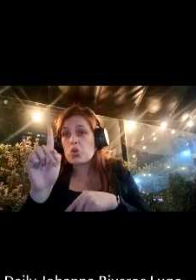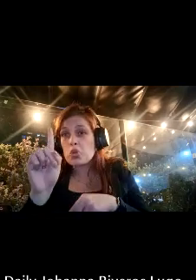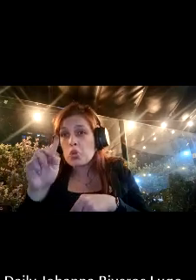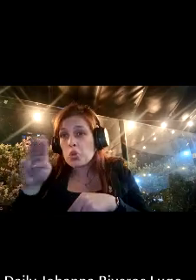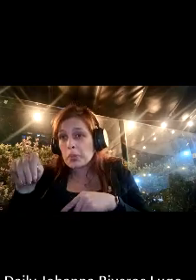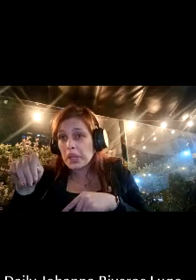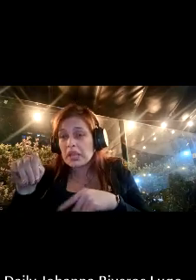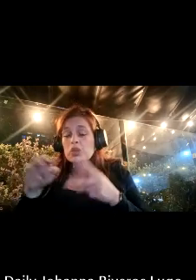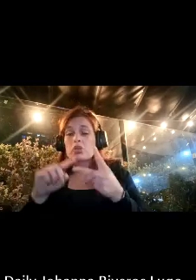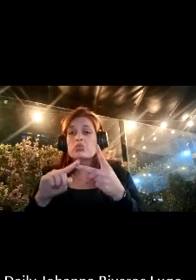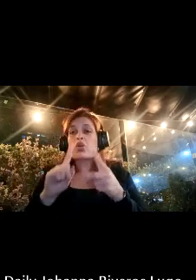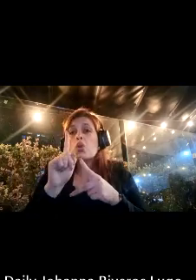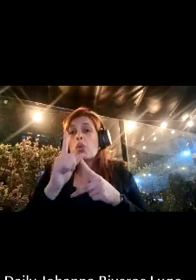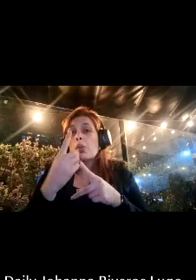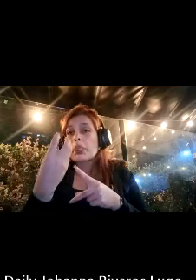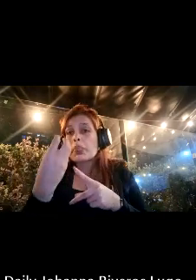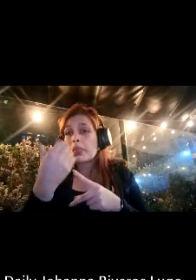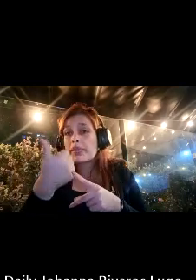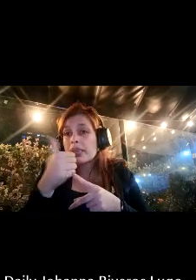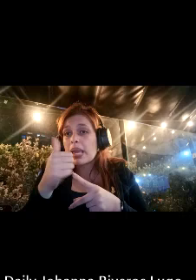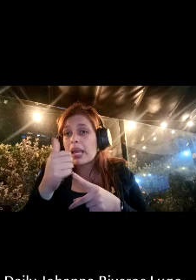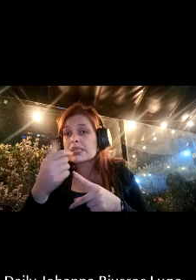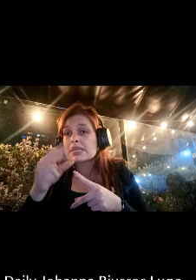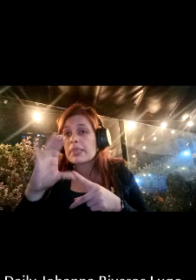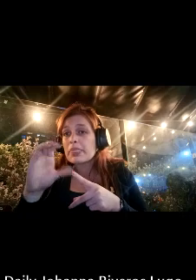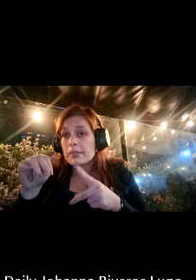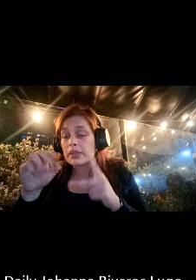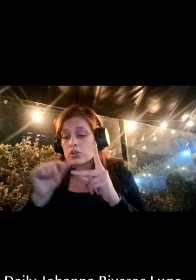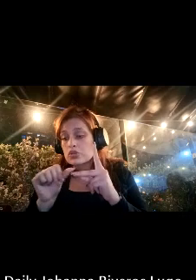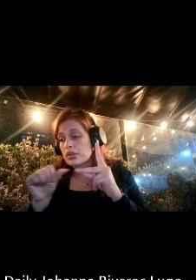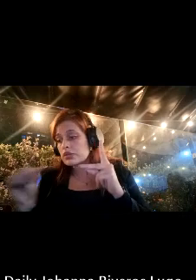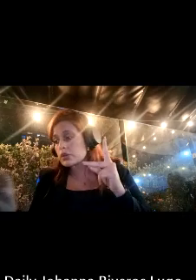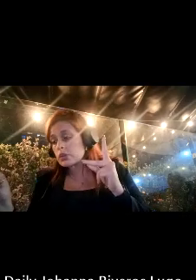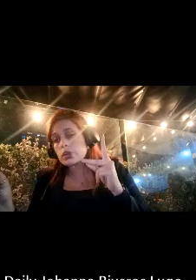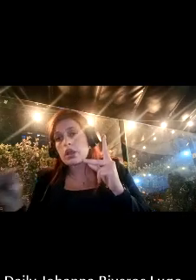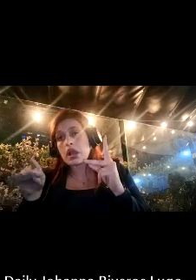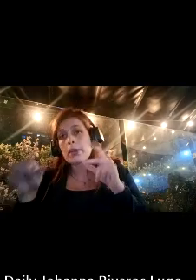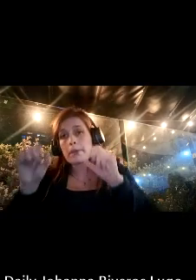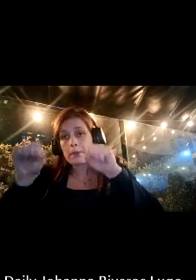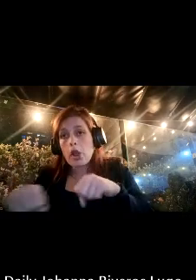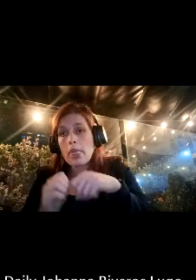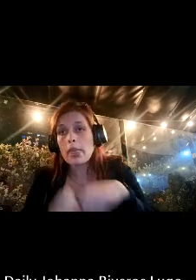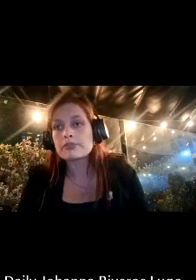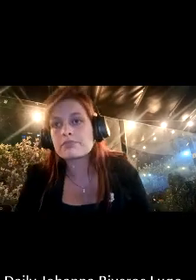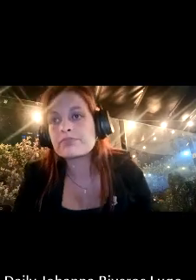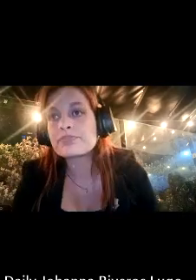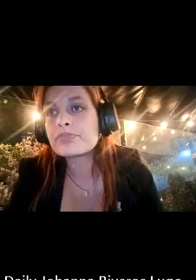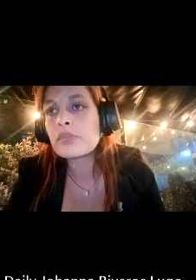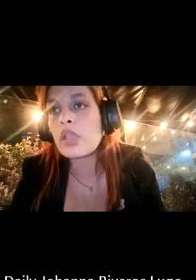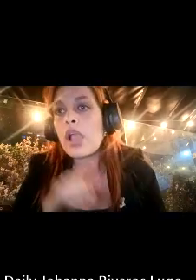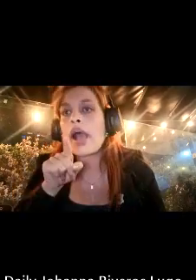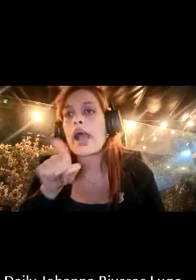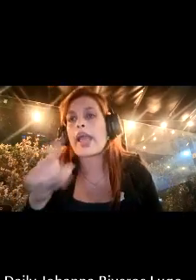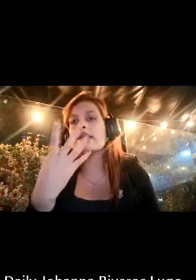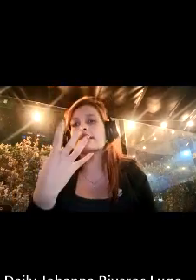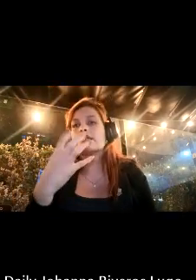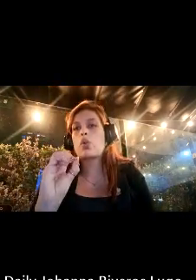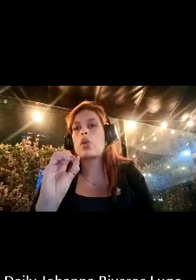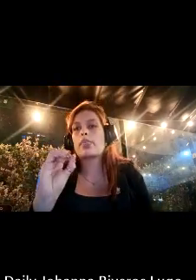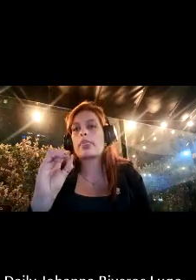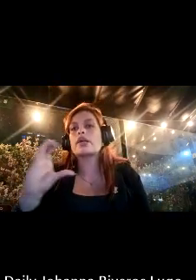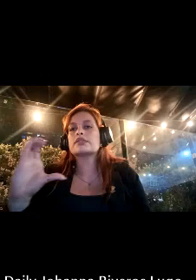elijan. Van a marcar, ¿cierto? La van a medir. Supongamos que fueron 50 centímetros desde este punto, desde donde termina